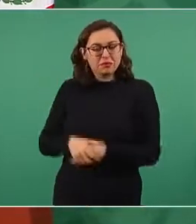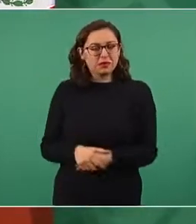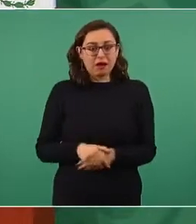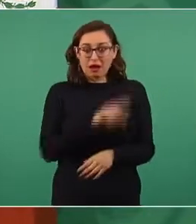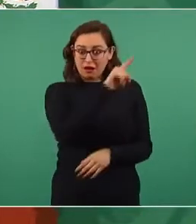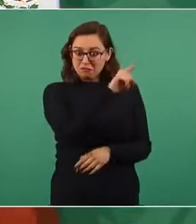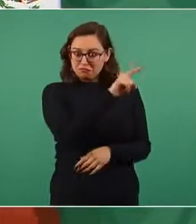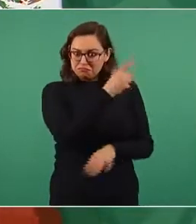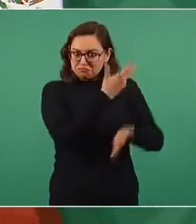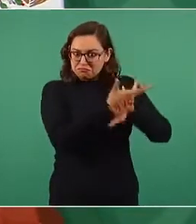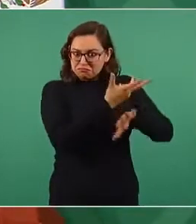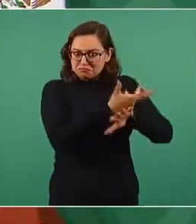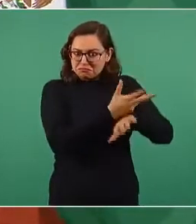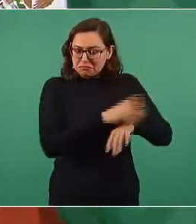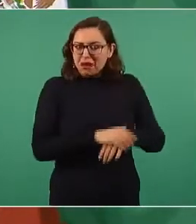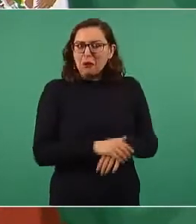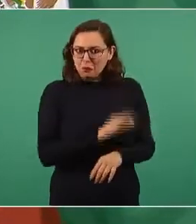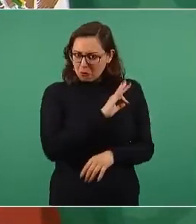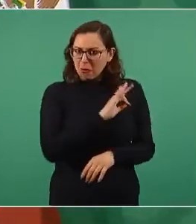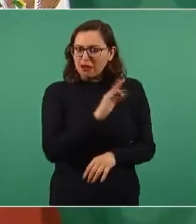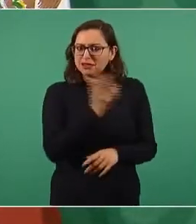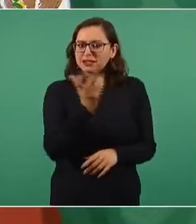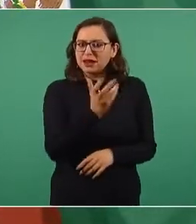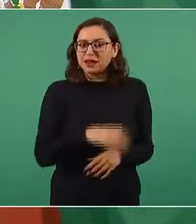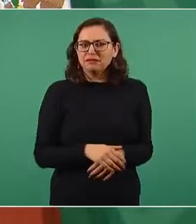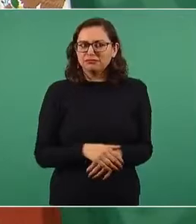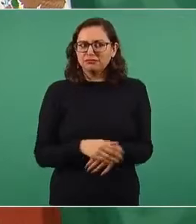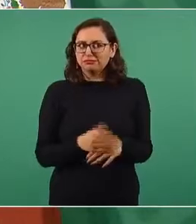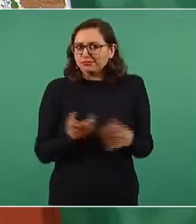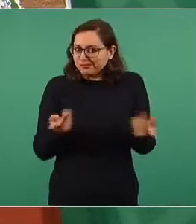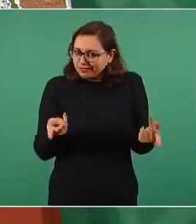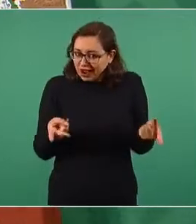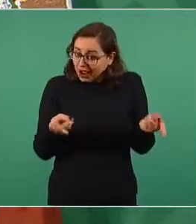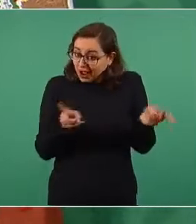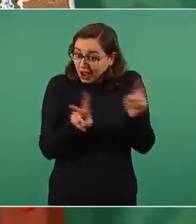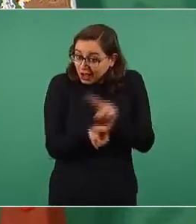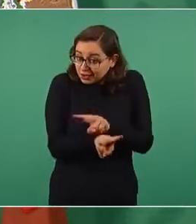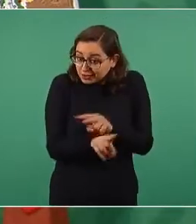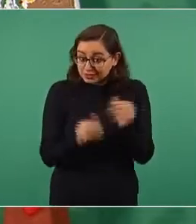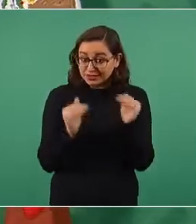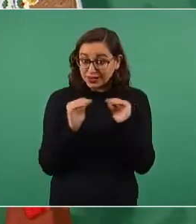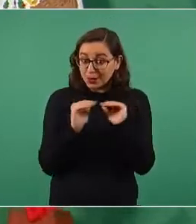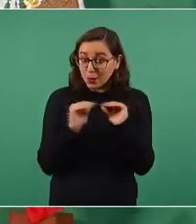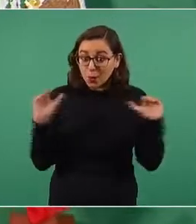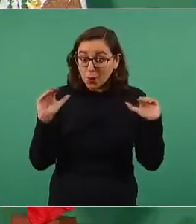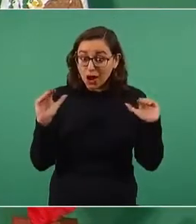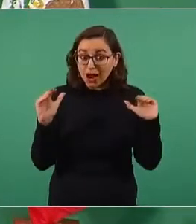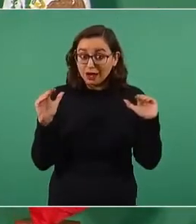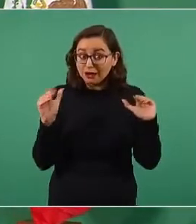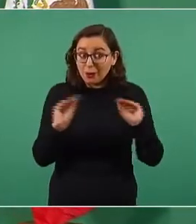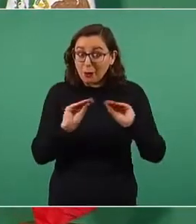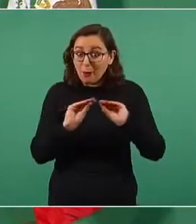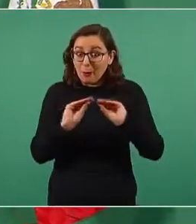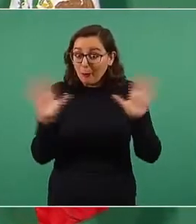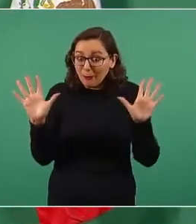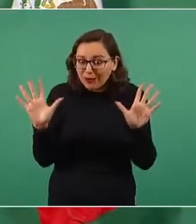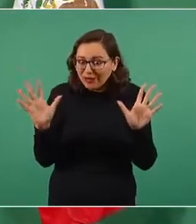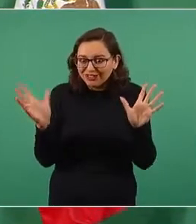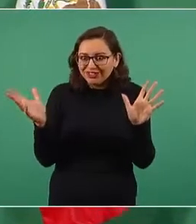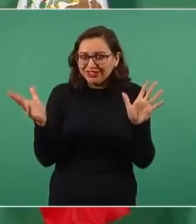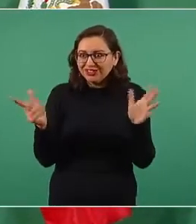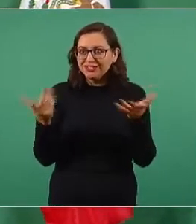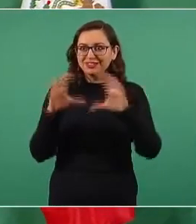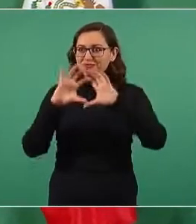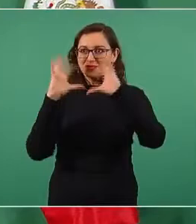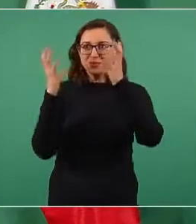punto de común acuerdo en todo el mundo, es muy obvio. Lo que México está planteando y defendiendo es lo mismo que dice la ley en